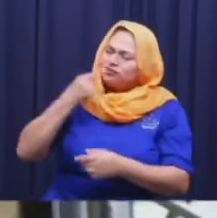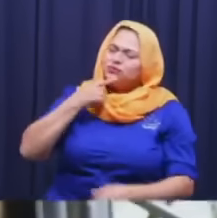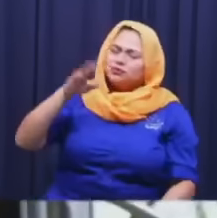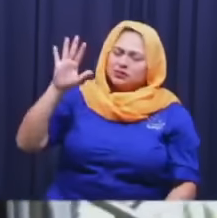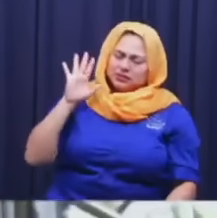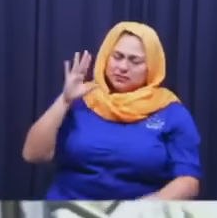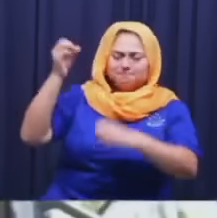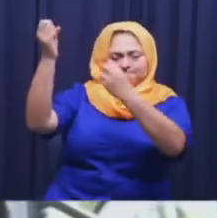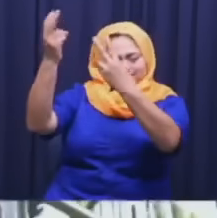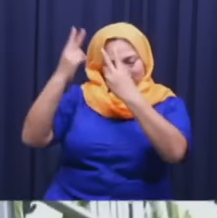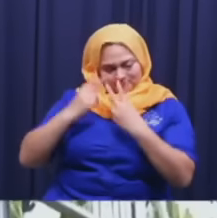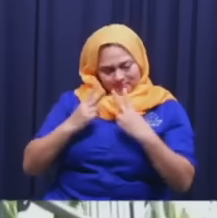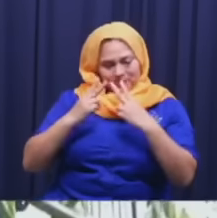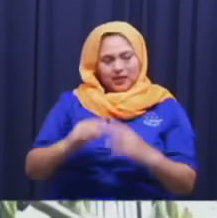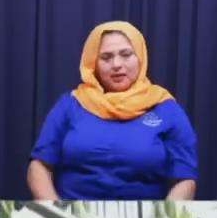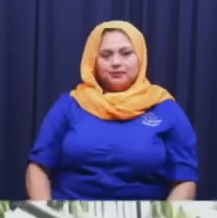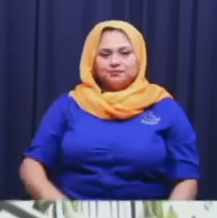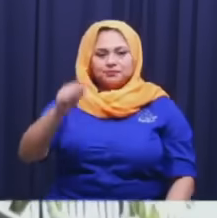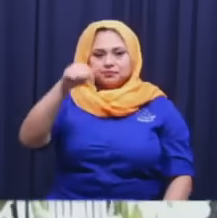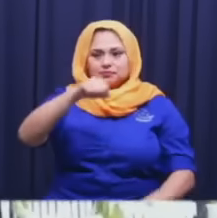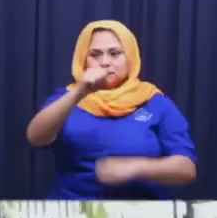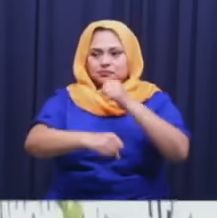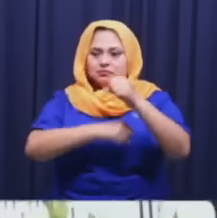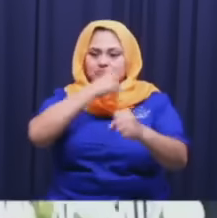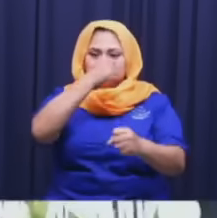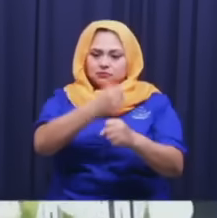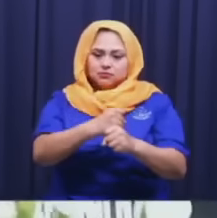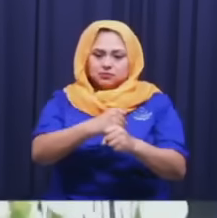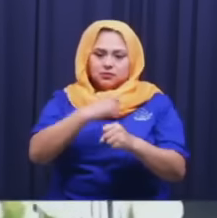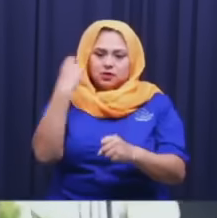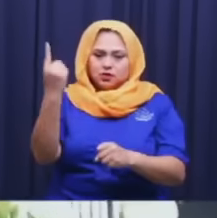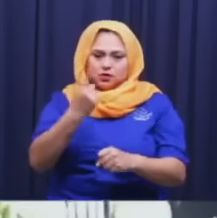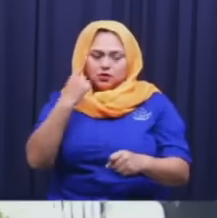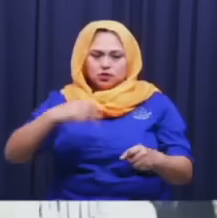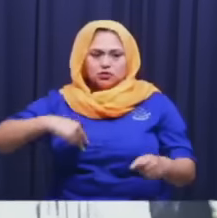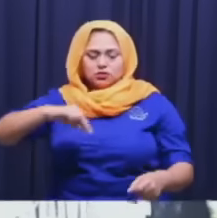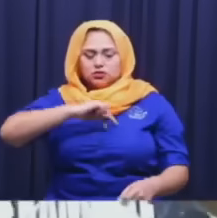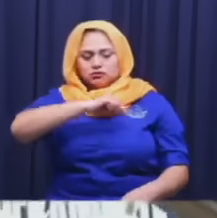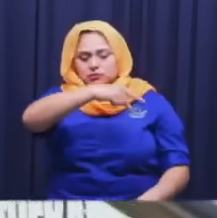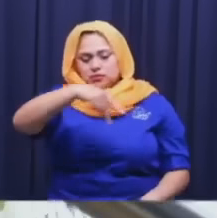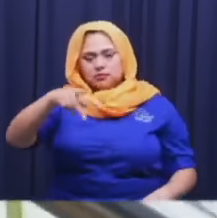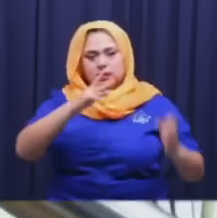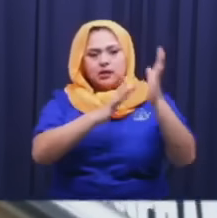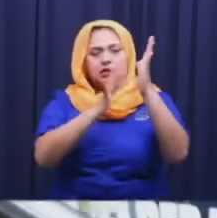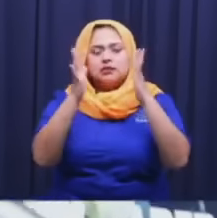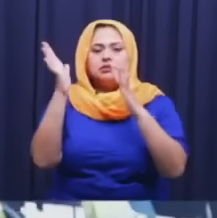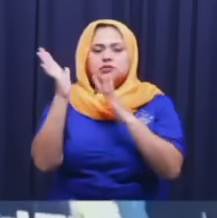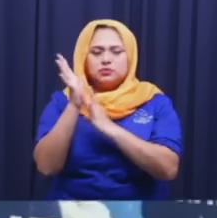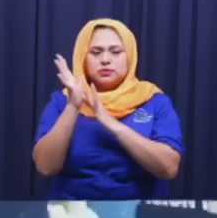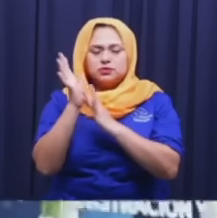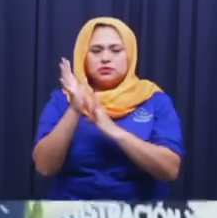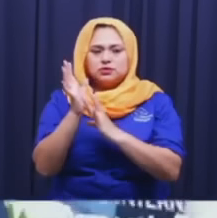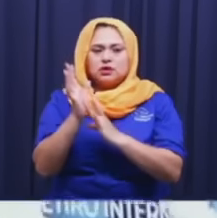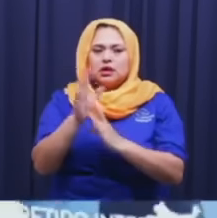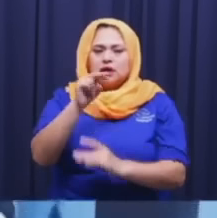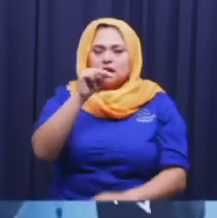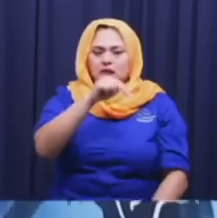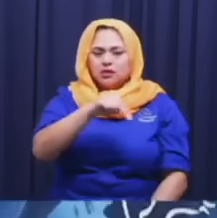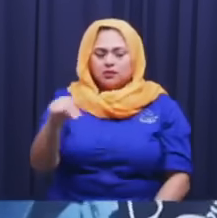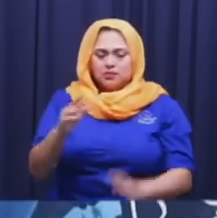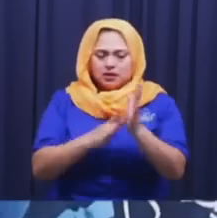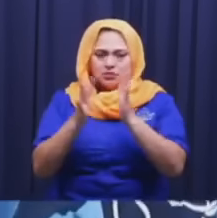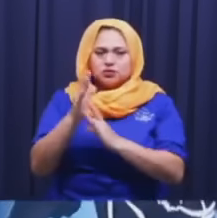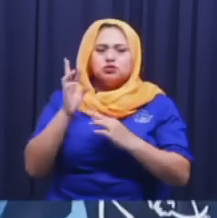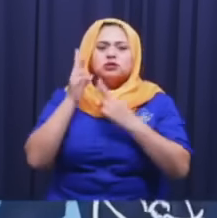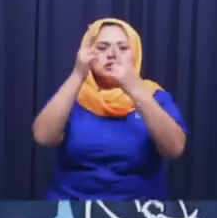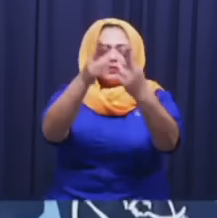que habrá de venir en este año sobre todos nosotros, en el nombre de Jesús. En el nombre de Jesús,